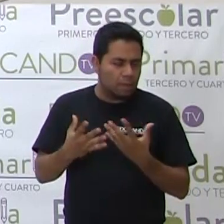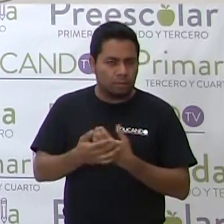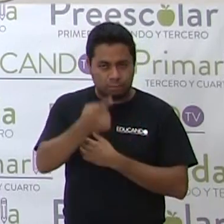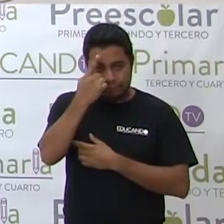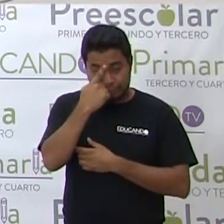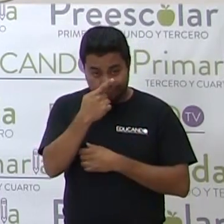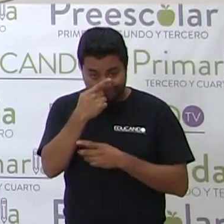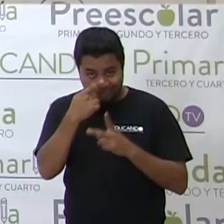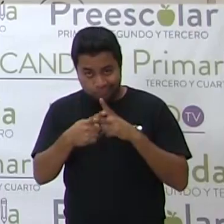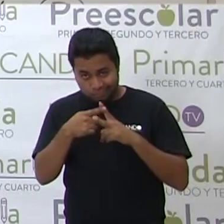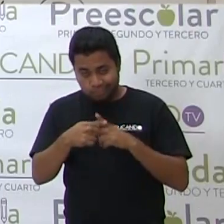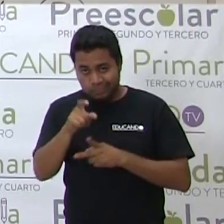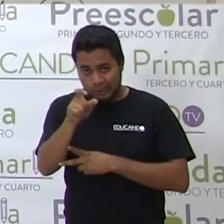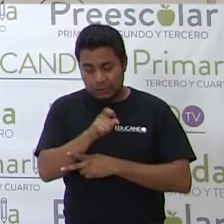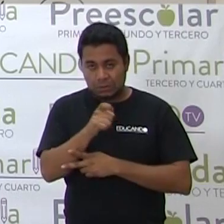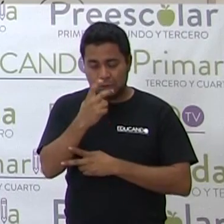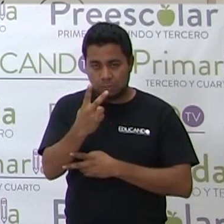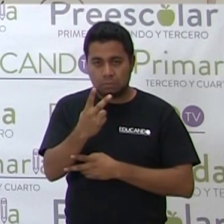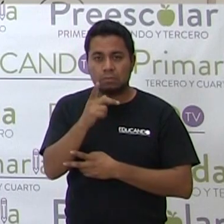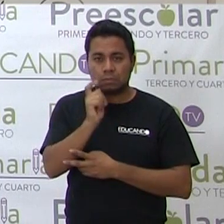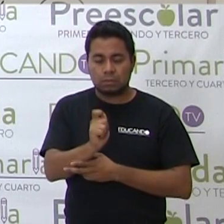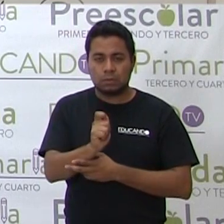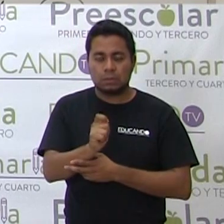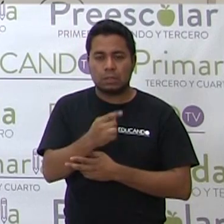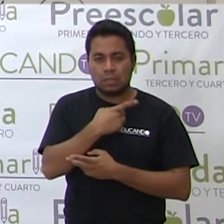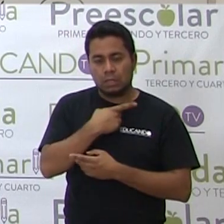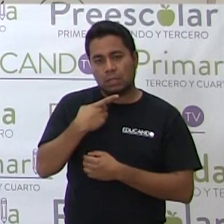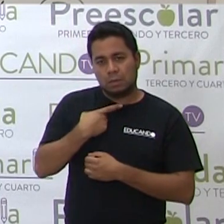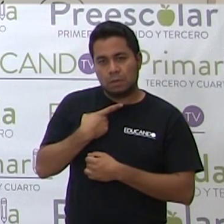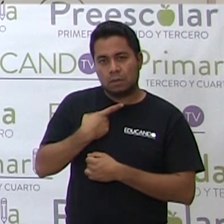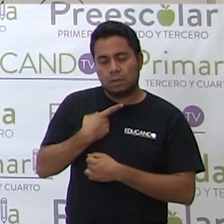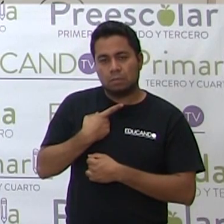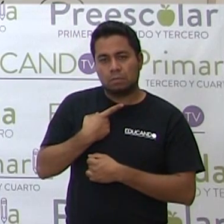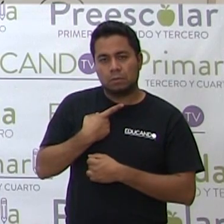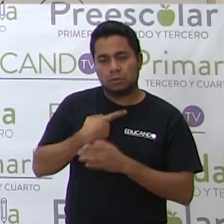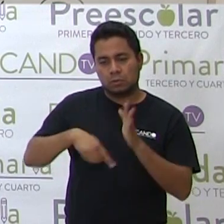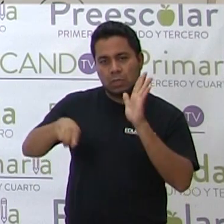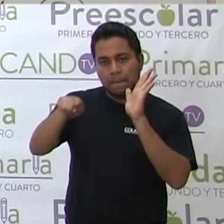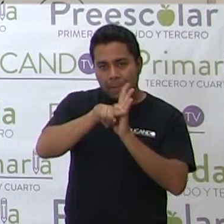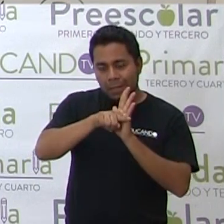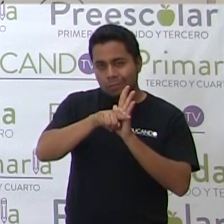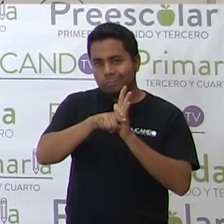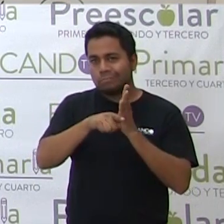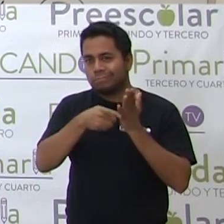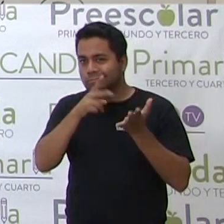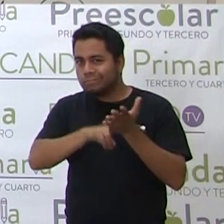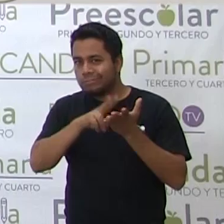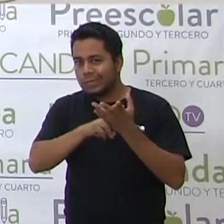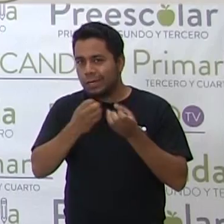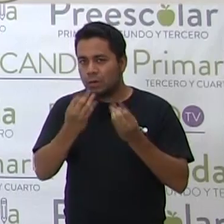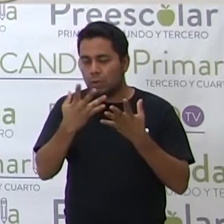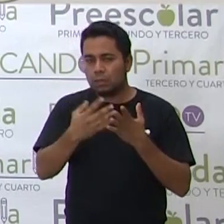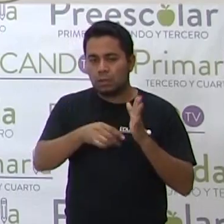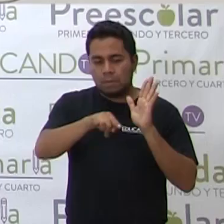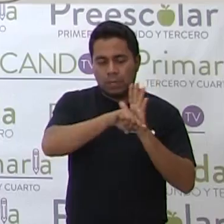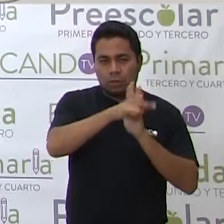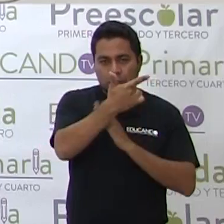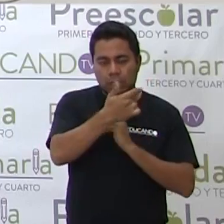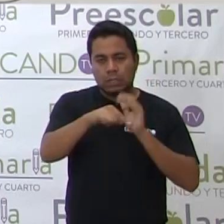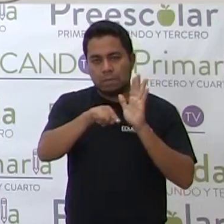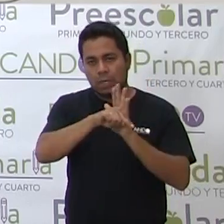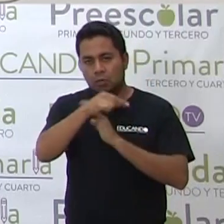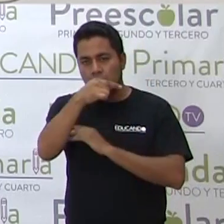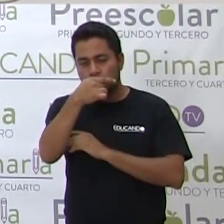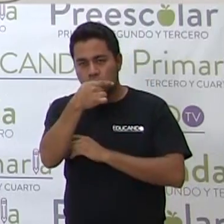calcular el valor de x2 vamos a tomar en cuenta el signo menos Y tenemos -7 -